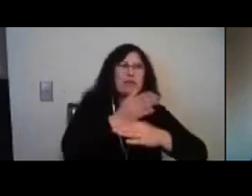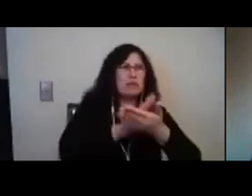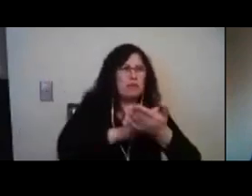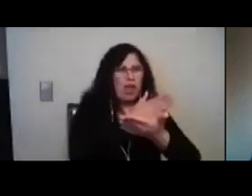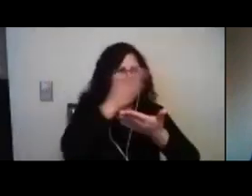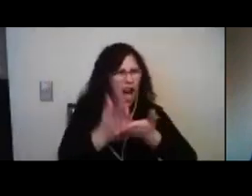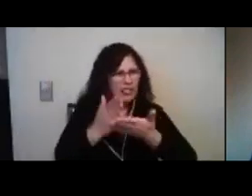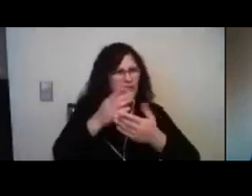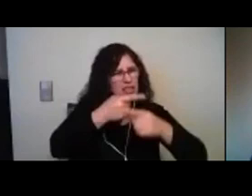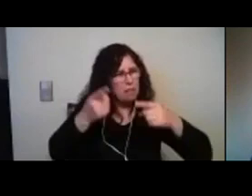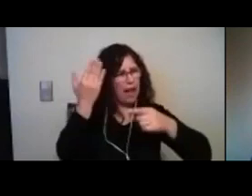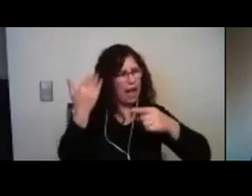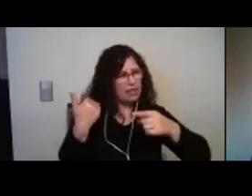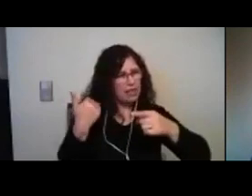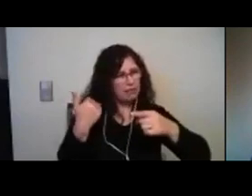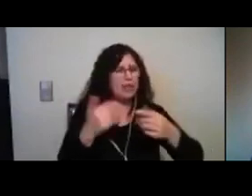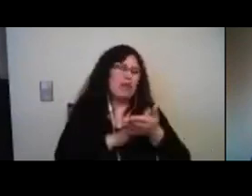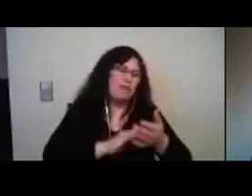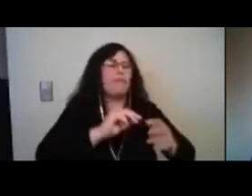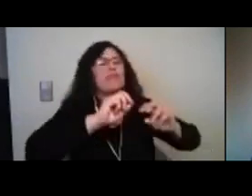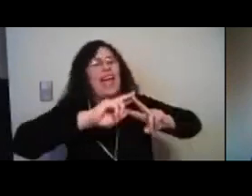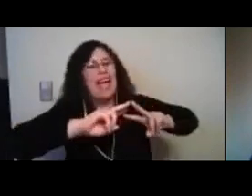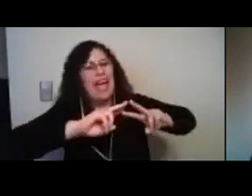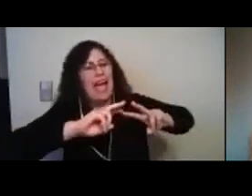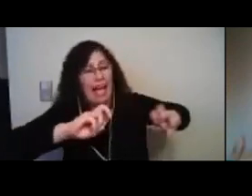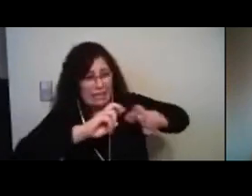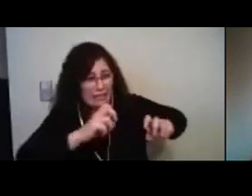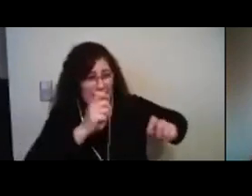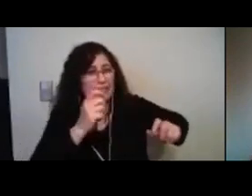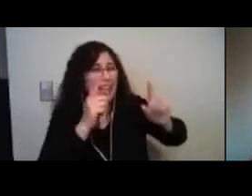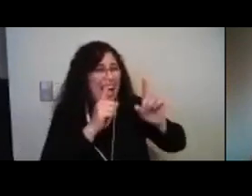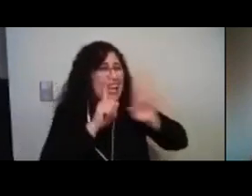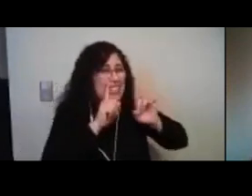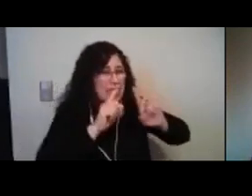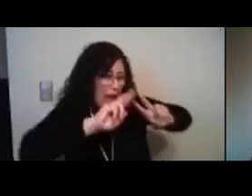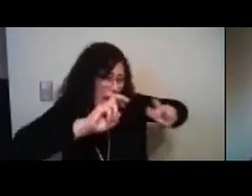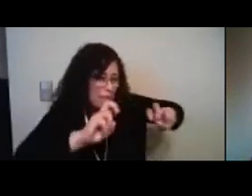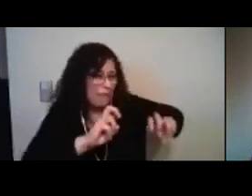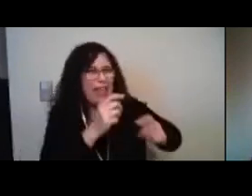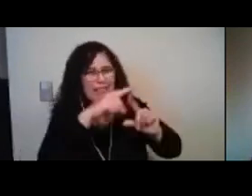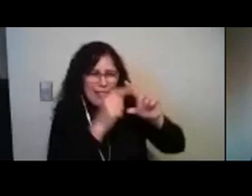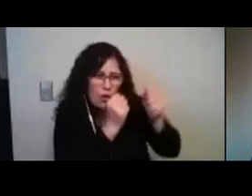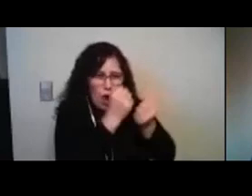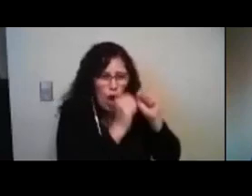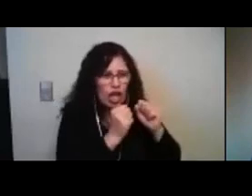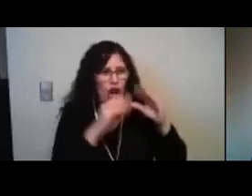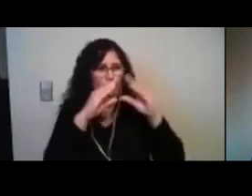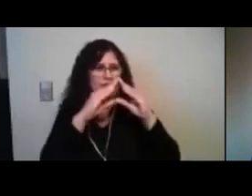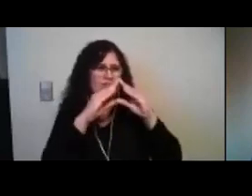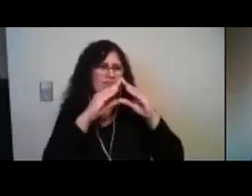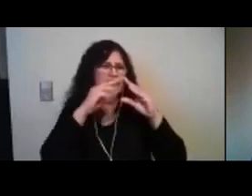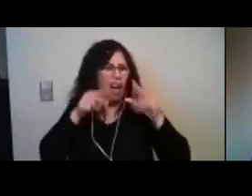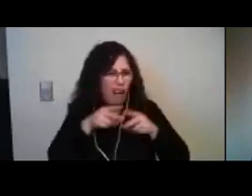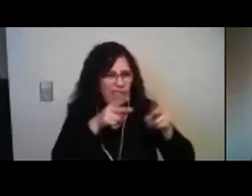¿ya? Examen neurológico, accidente vascular, alteración en la vía piramidal, ¿ya? Y básicamente